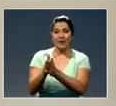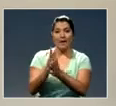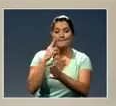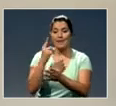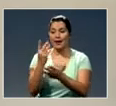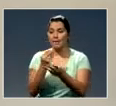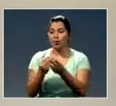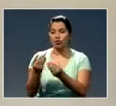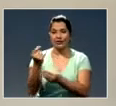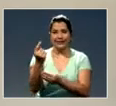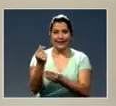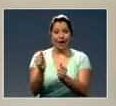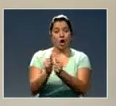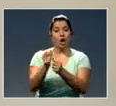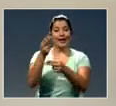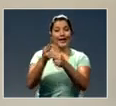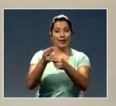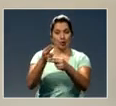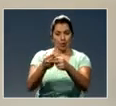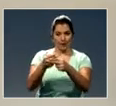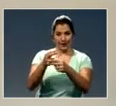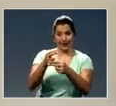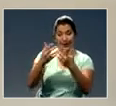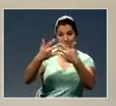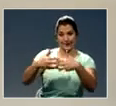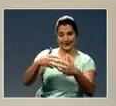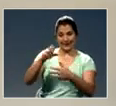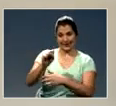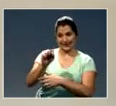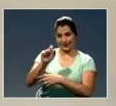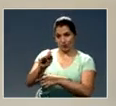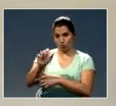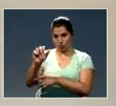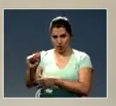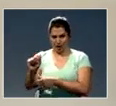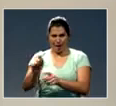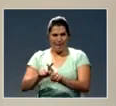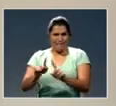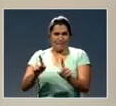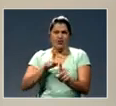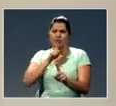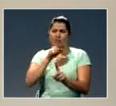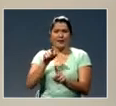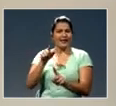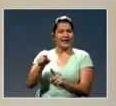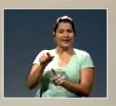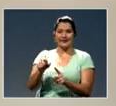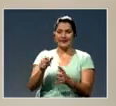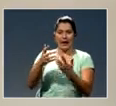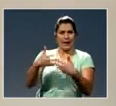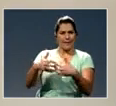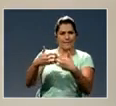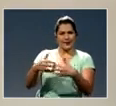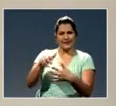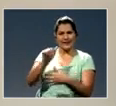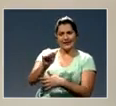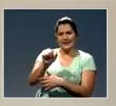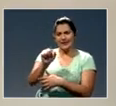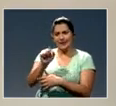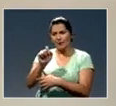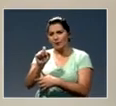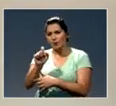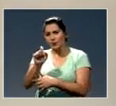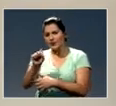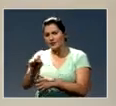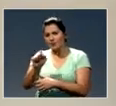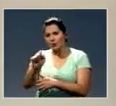en este caso, anónima, pero la sociedad anónima no tiene ningún documento en que le hayan vendido a Limón para que él a